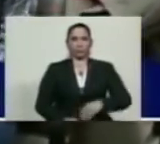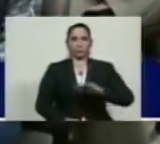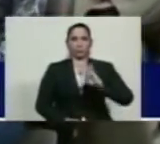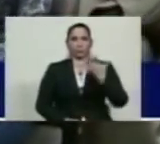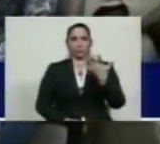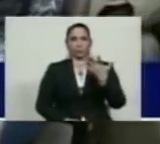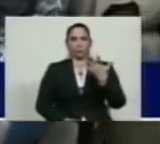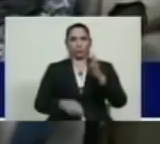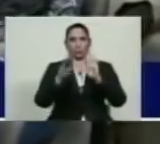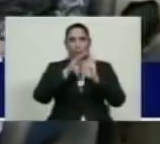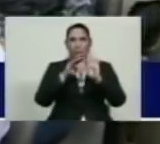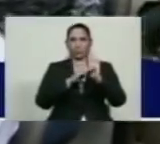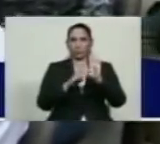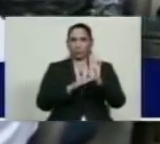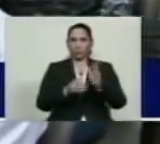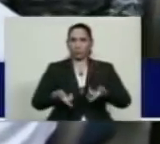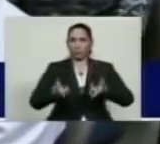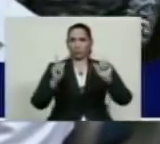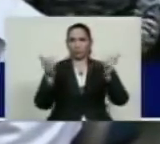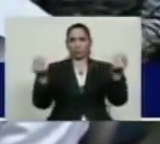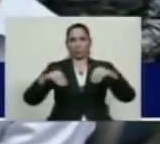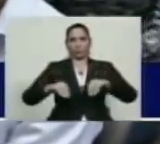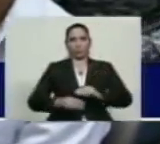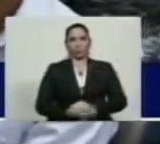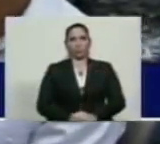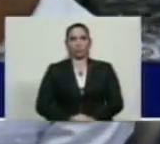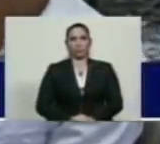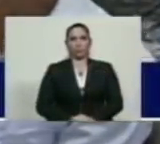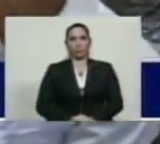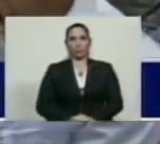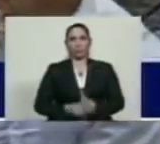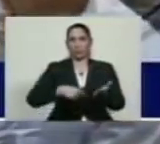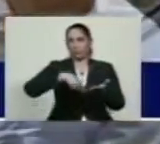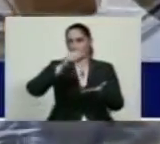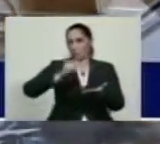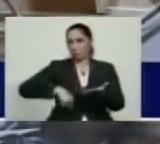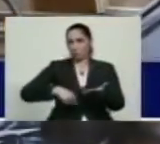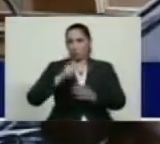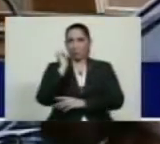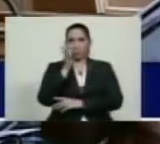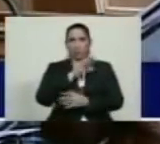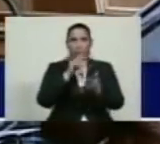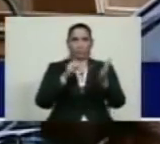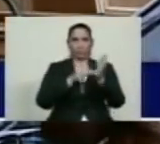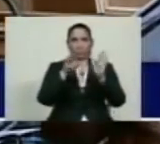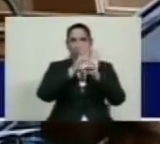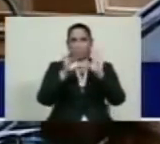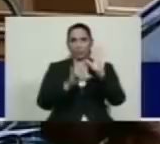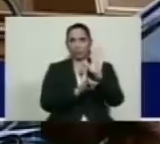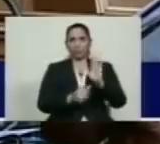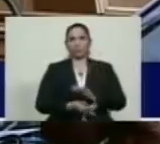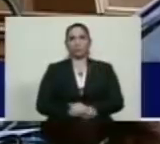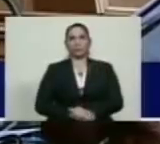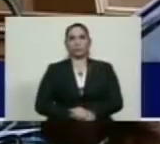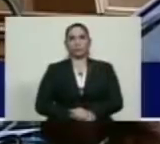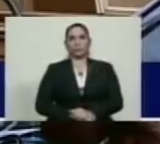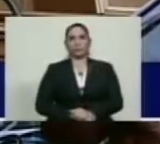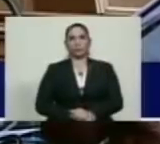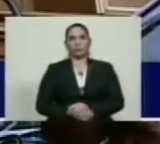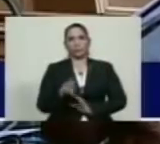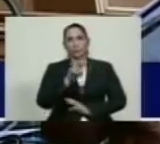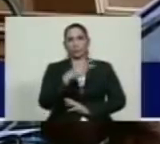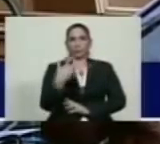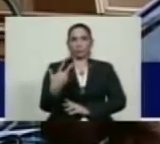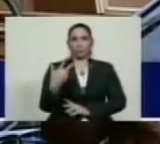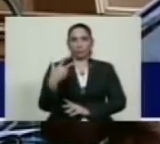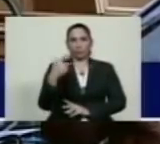dar publicidad al presente acuerdo. Dado y firmado en el hemiciclo protocolar del Palacio Federal Legislativo a los 23 días